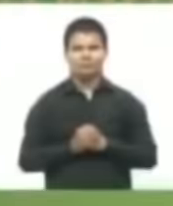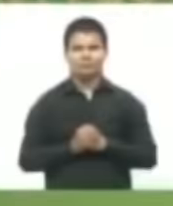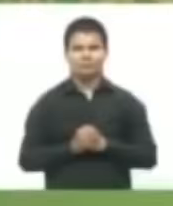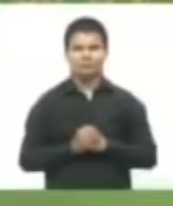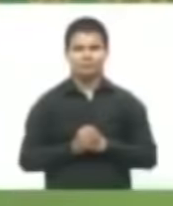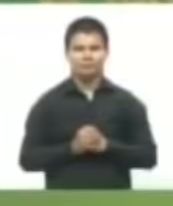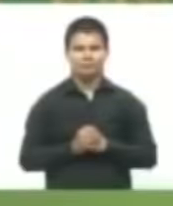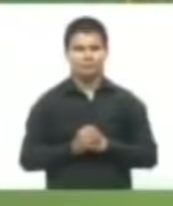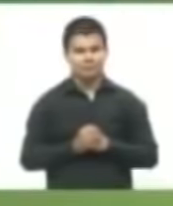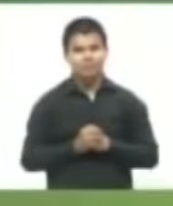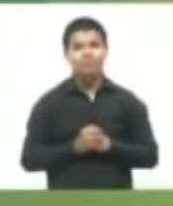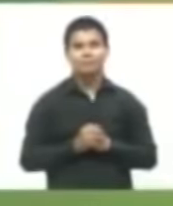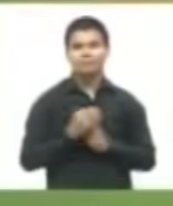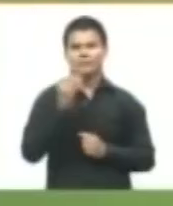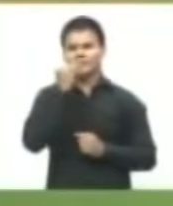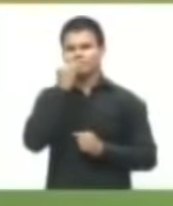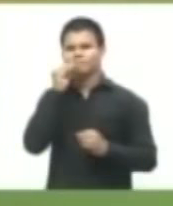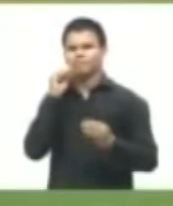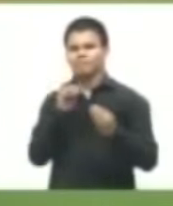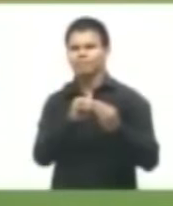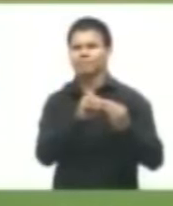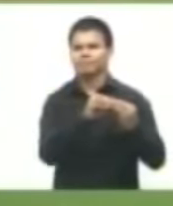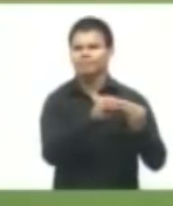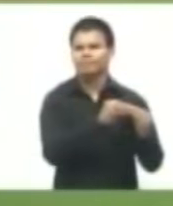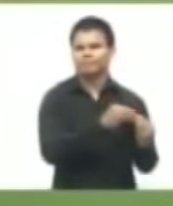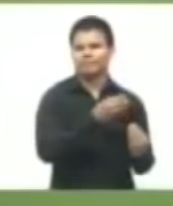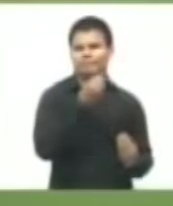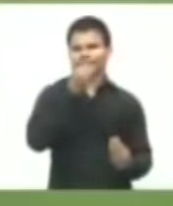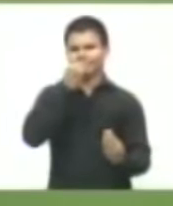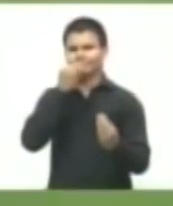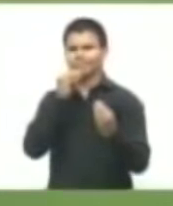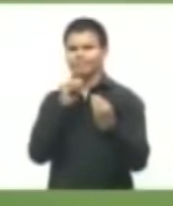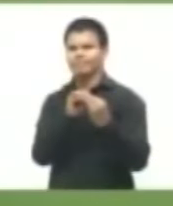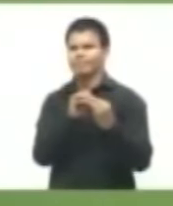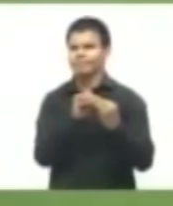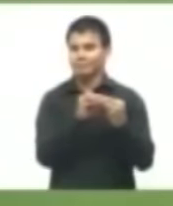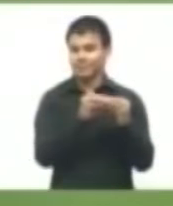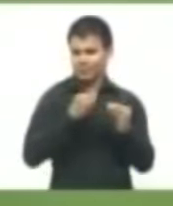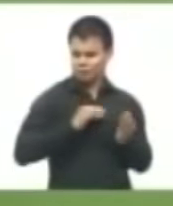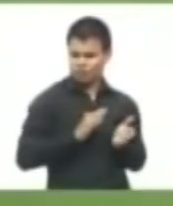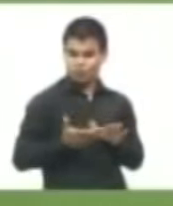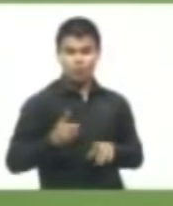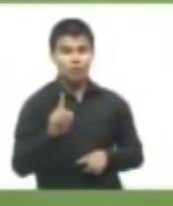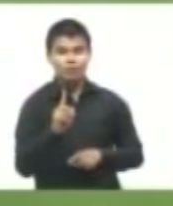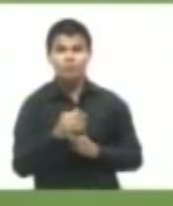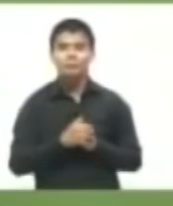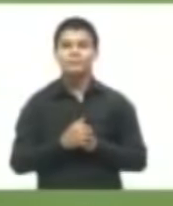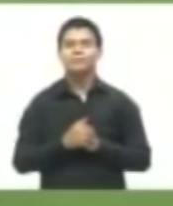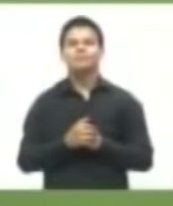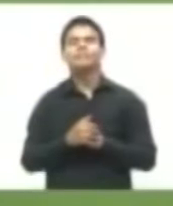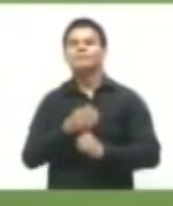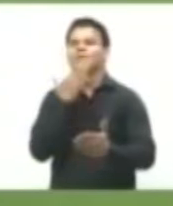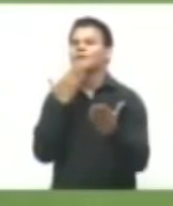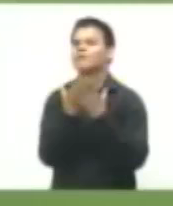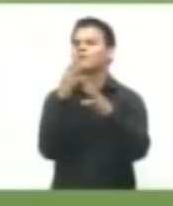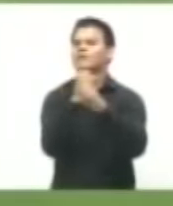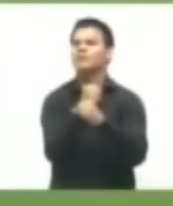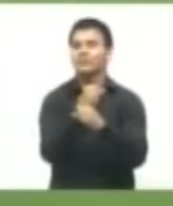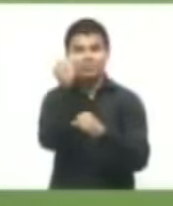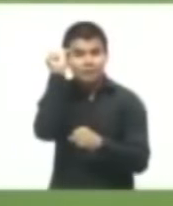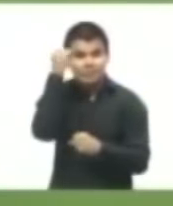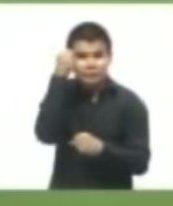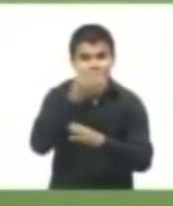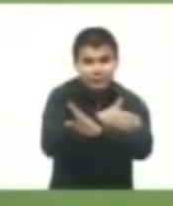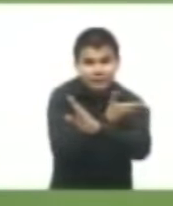Que me beses, yo quiero que me beses, no dejes que me muera. Muy buenas noches, ¿recuerdan esa